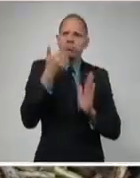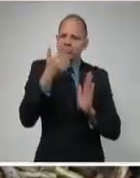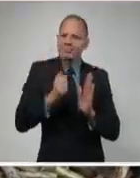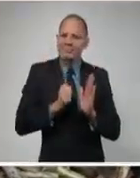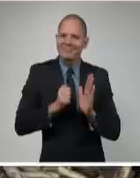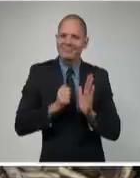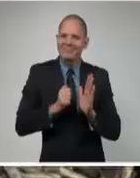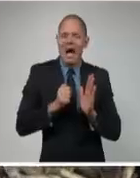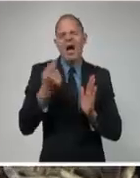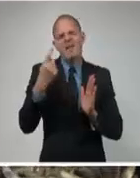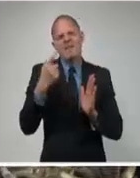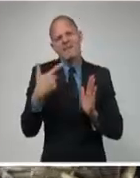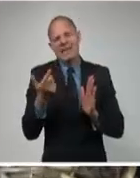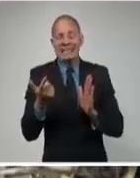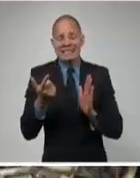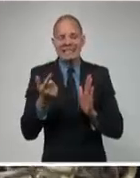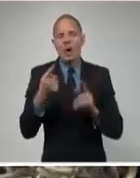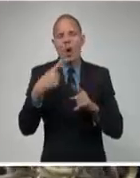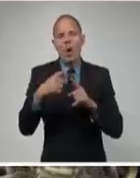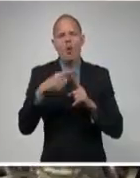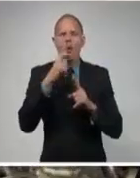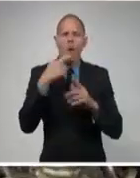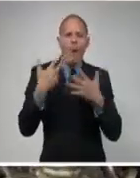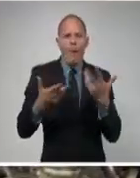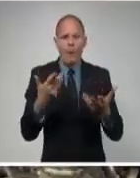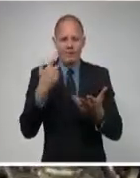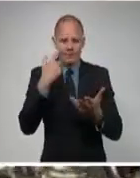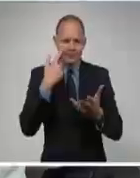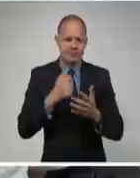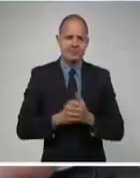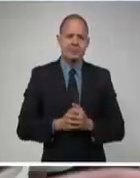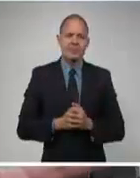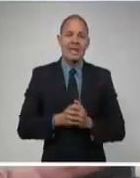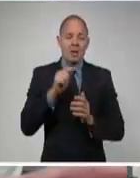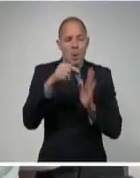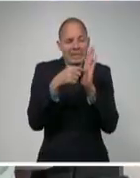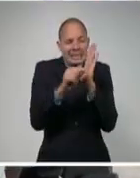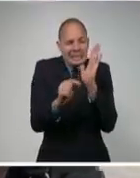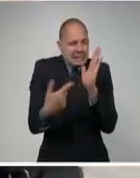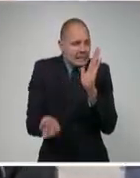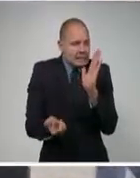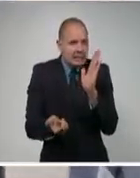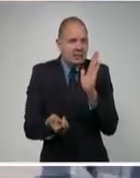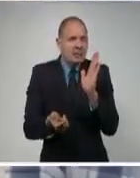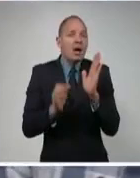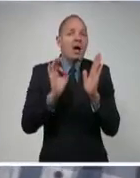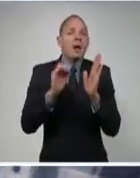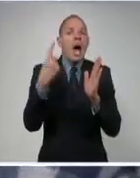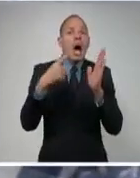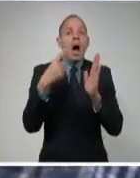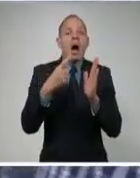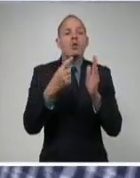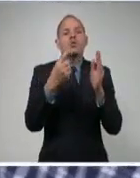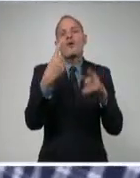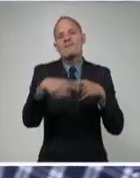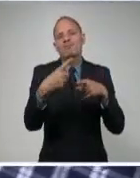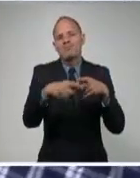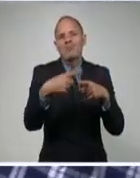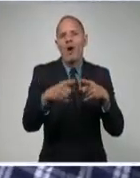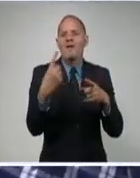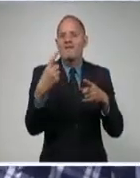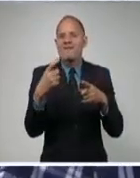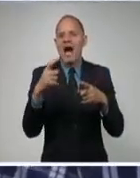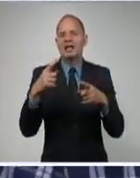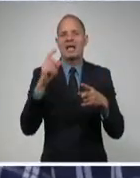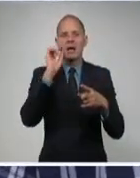el aprovechamiento de la norma potencial. Uno de los principales problemas es que no se han completado los recursos que necesitan las